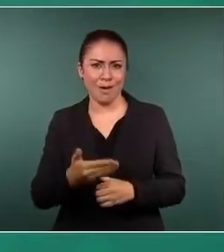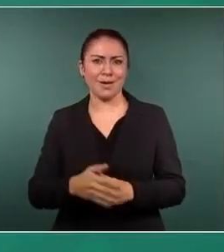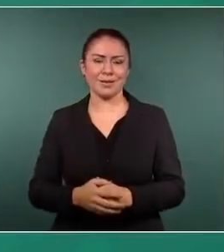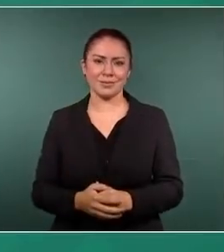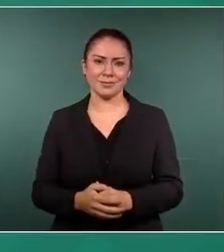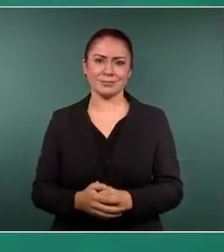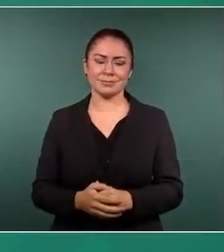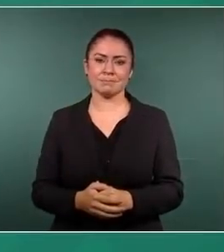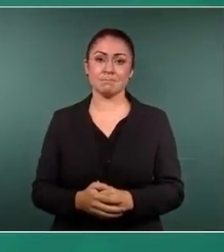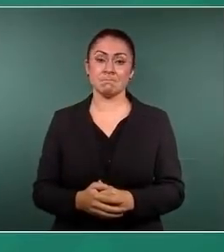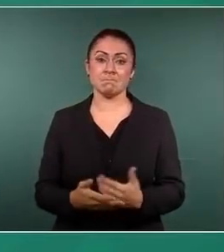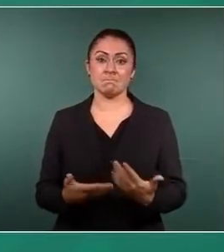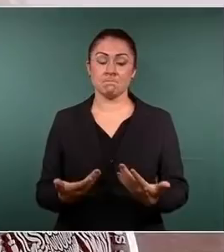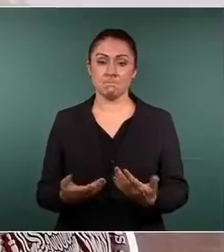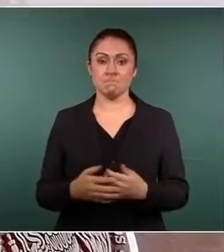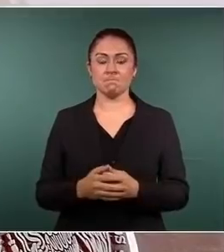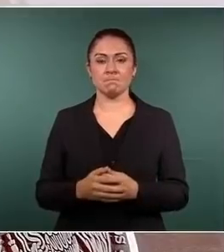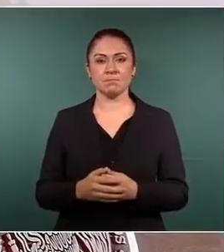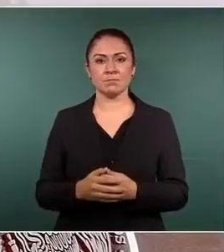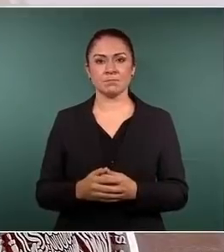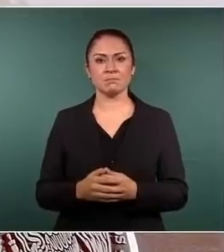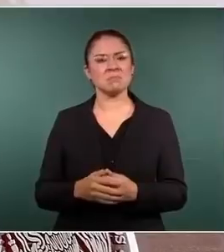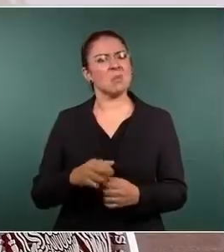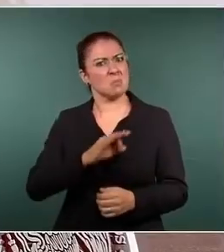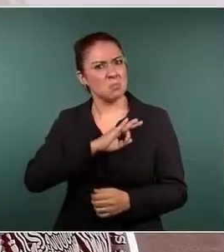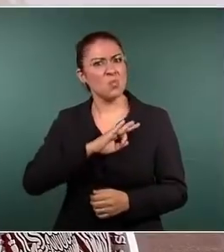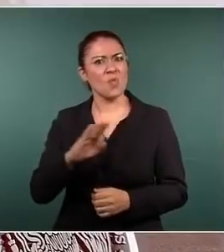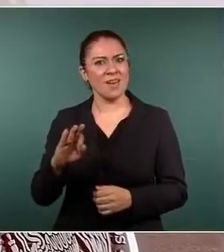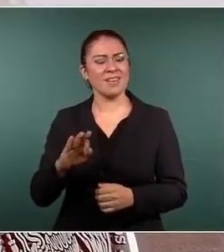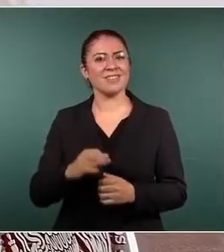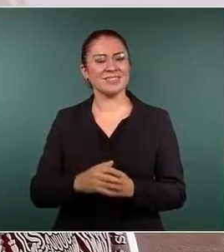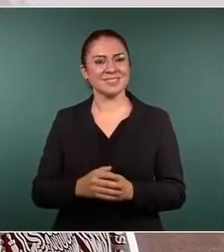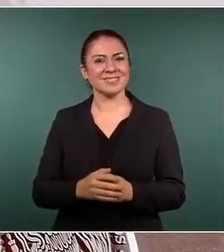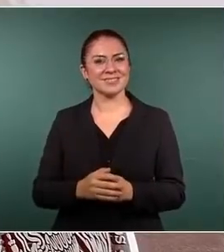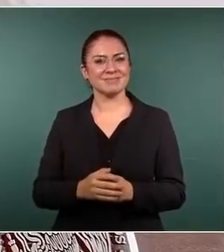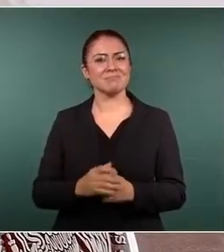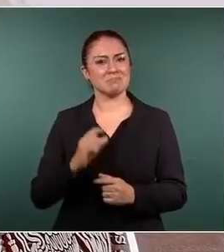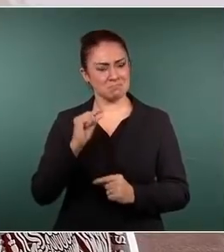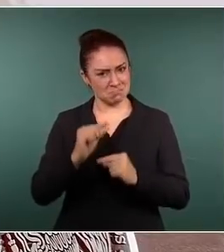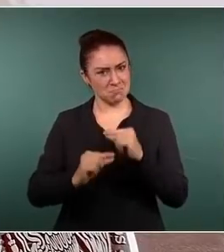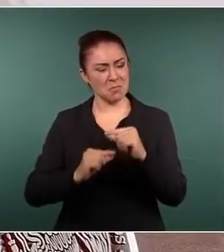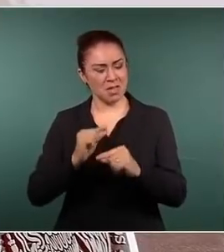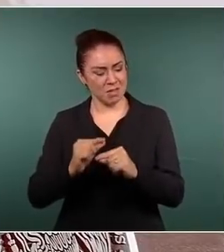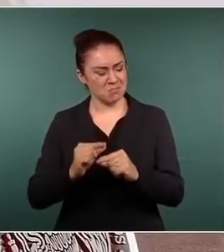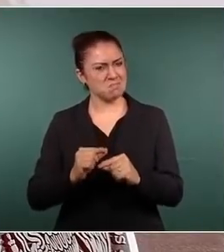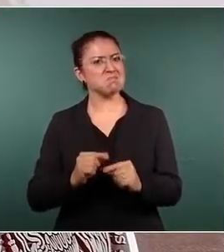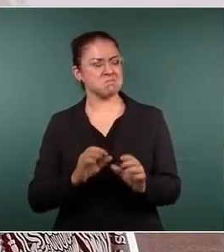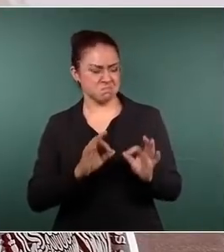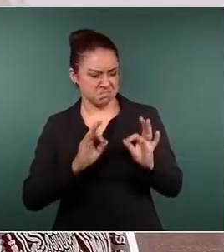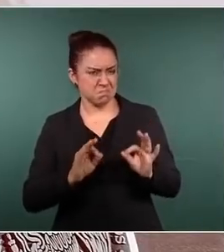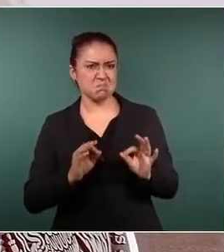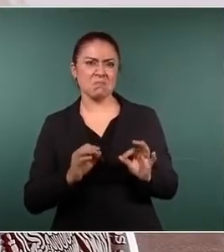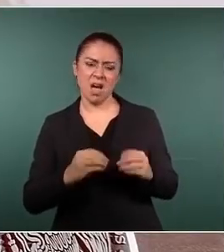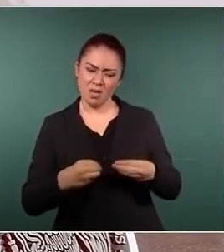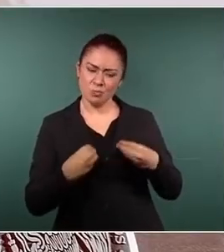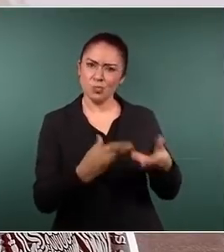de modo que si se puede y garantizar la paz la tranquilidad